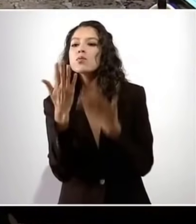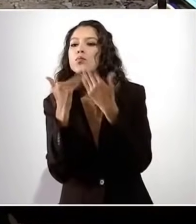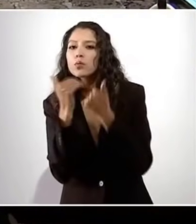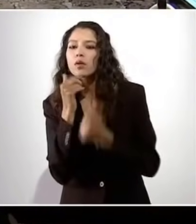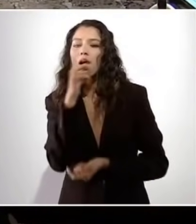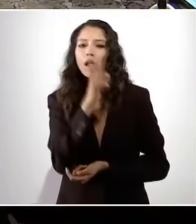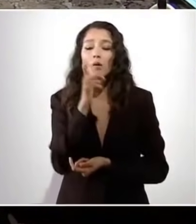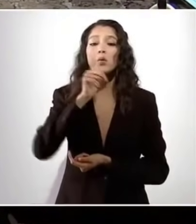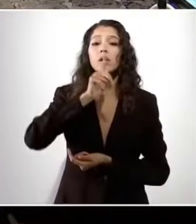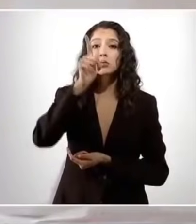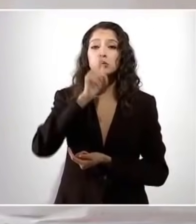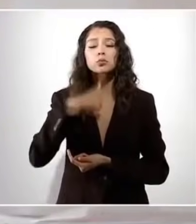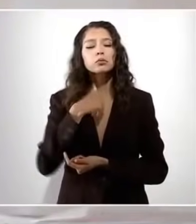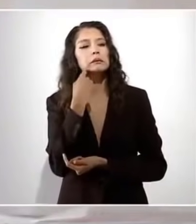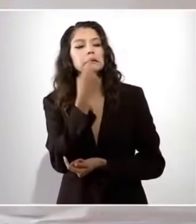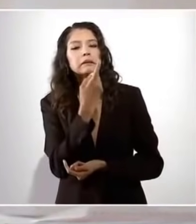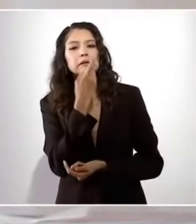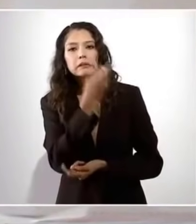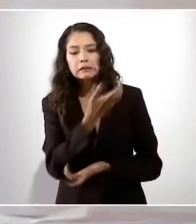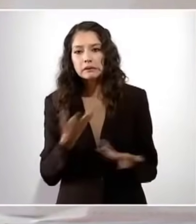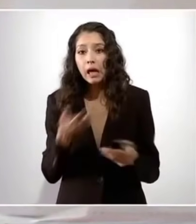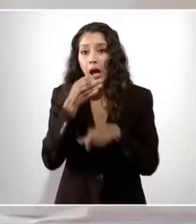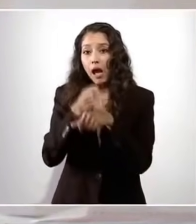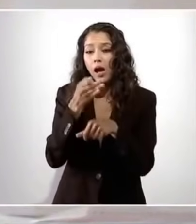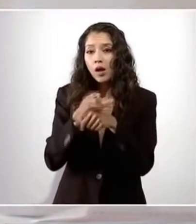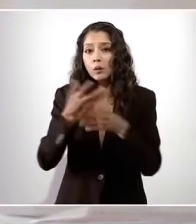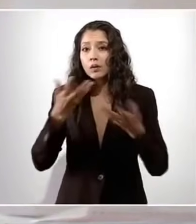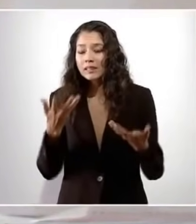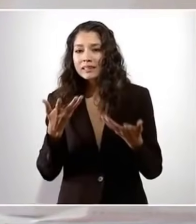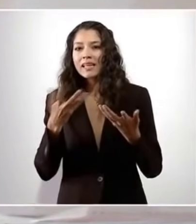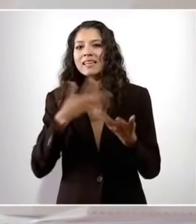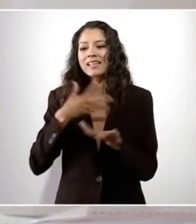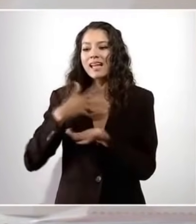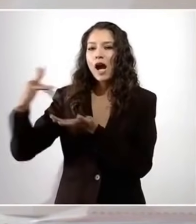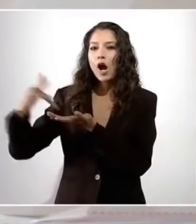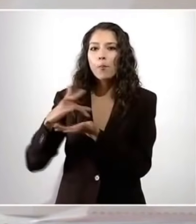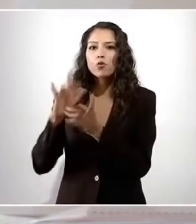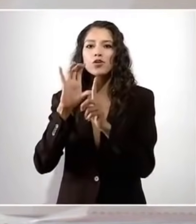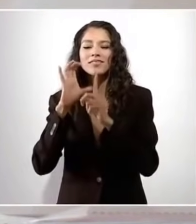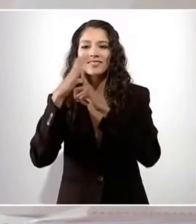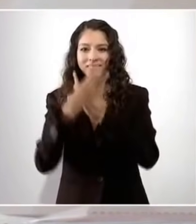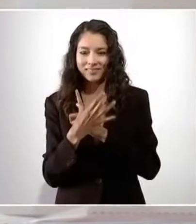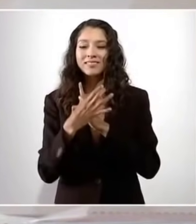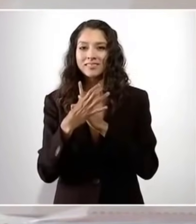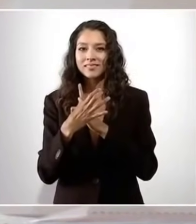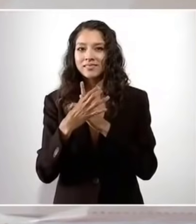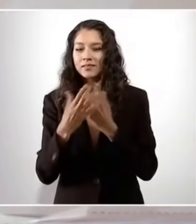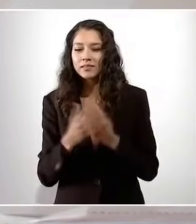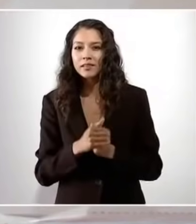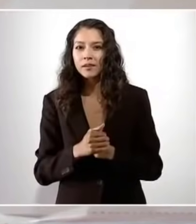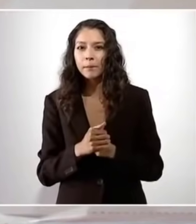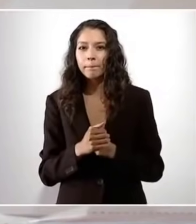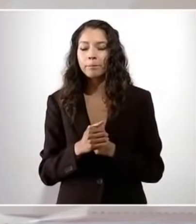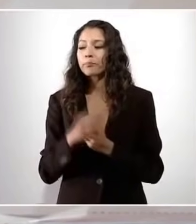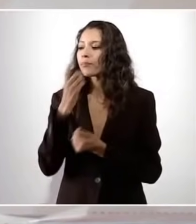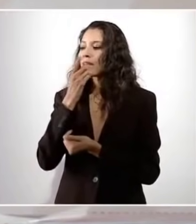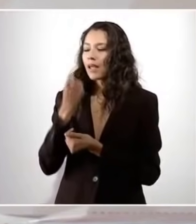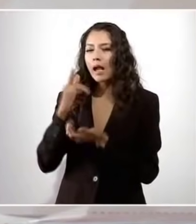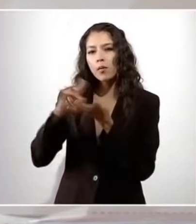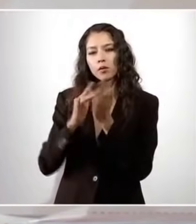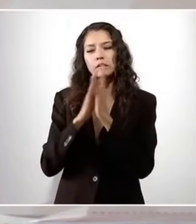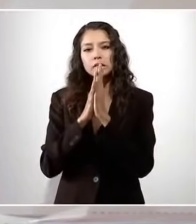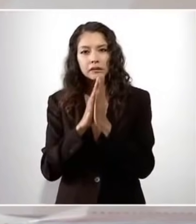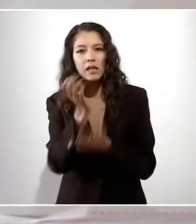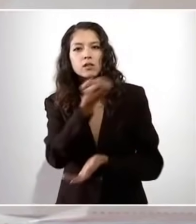luz. Quiero hacer referencia que ahorita precisamente nos ha apoyado la Comisión de Electricidad, nos ha hecho favor de apoyarnos para ver lo